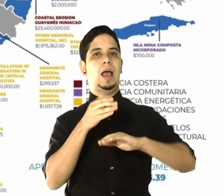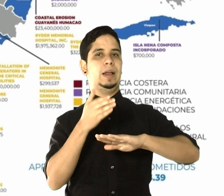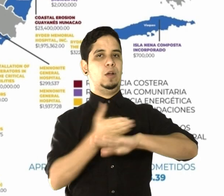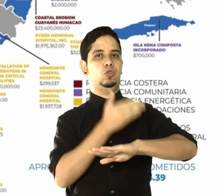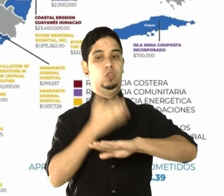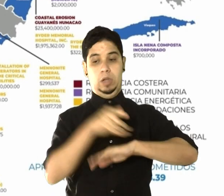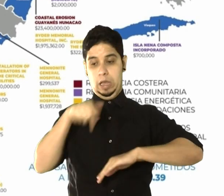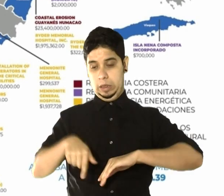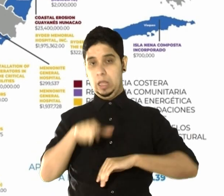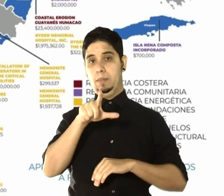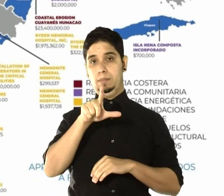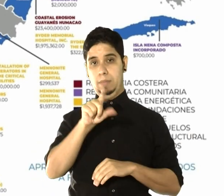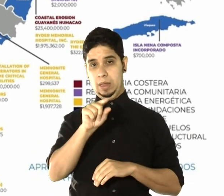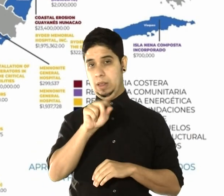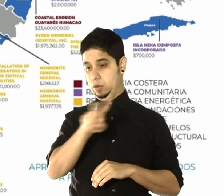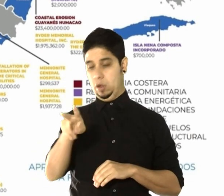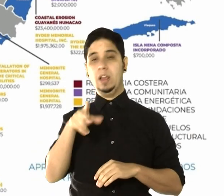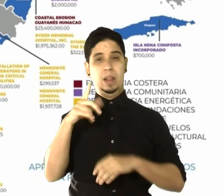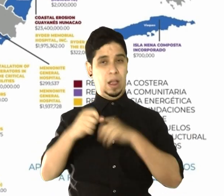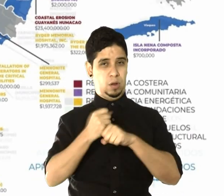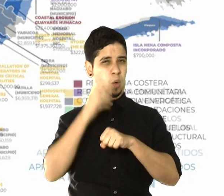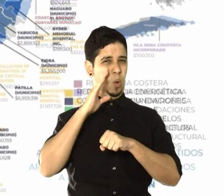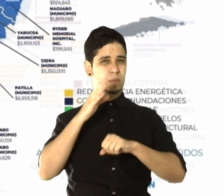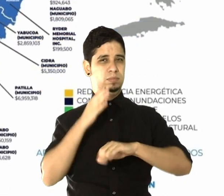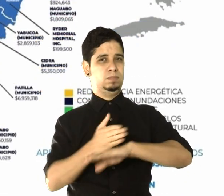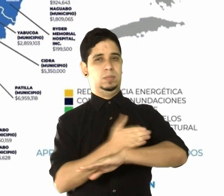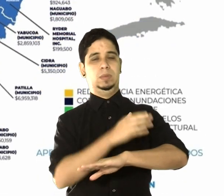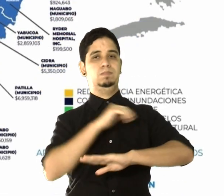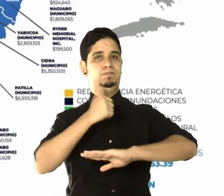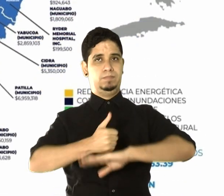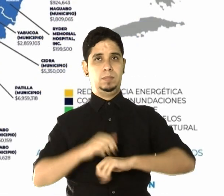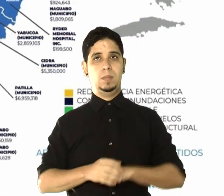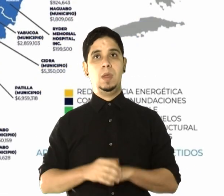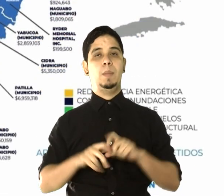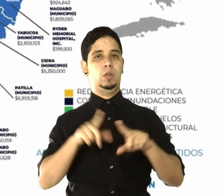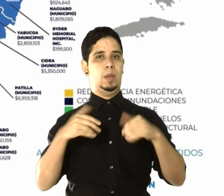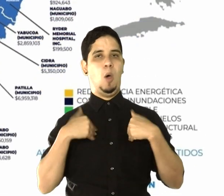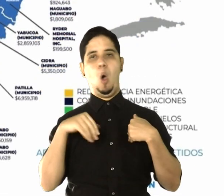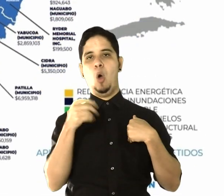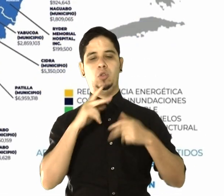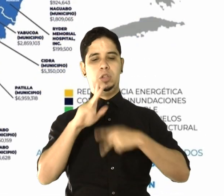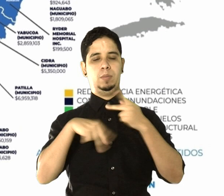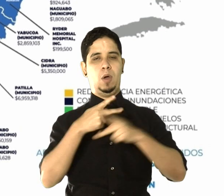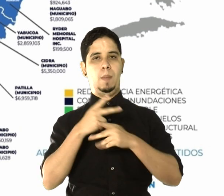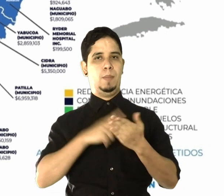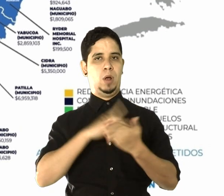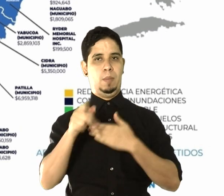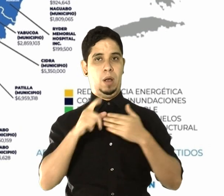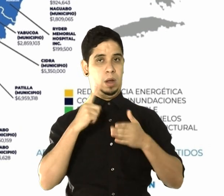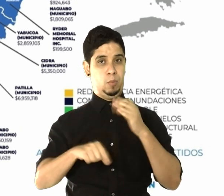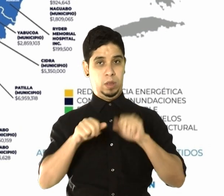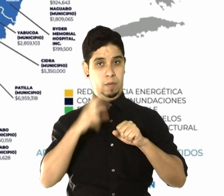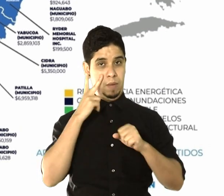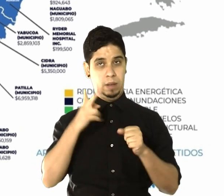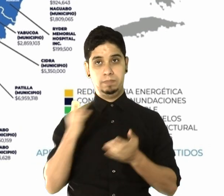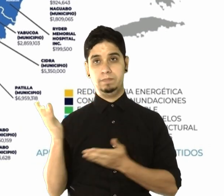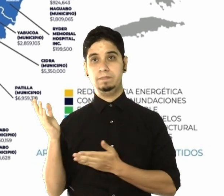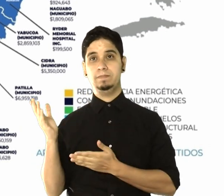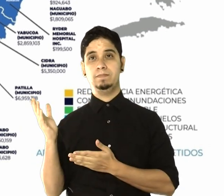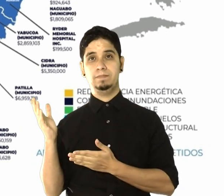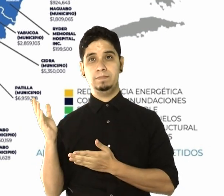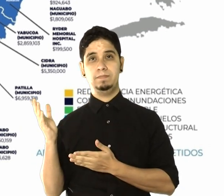reconstrucción. Pero tenemos otro programa. Que es este. Que es este que estamos hablando aquí, que está enseñando el mapa, que es